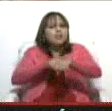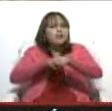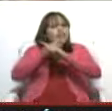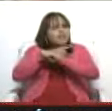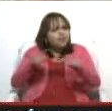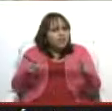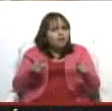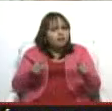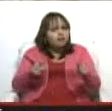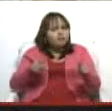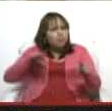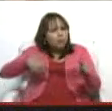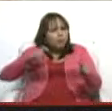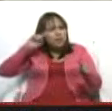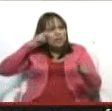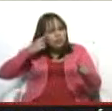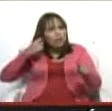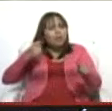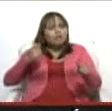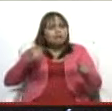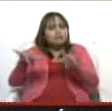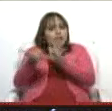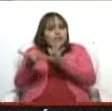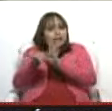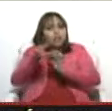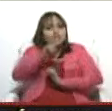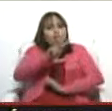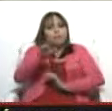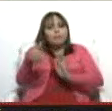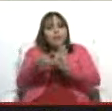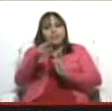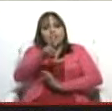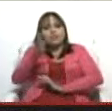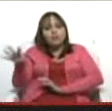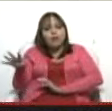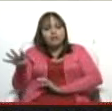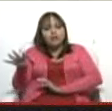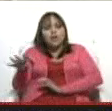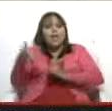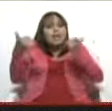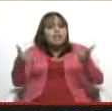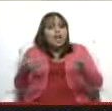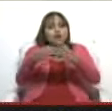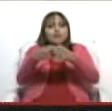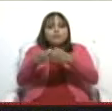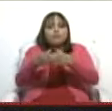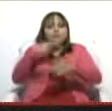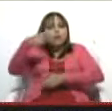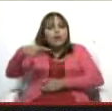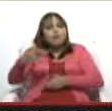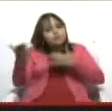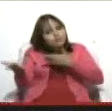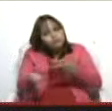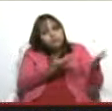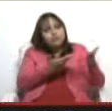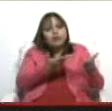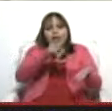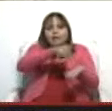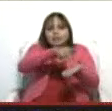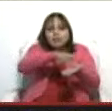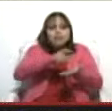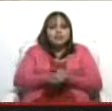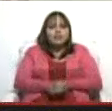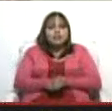en 2024 ante una elección en donde por fin todos los sectores políticos vayan a esa elección sin poner